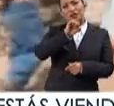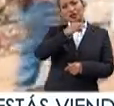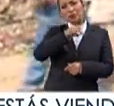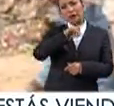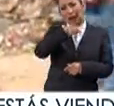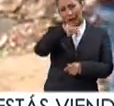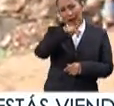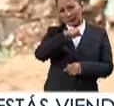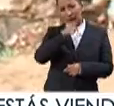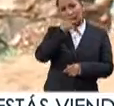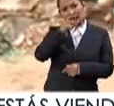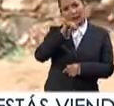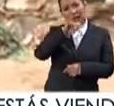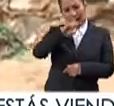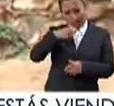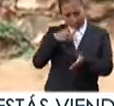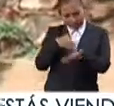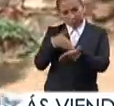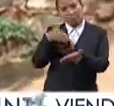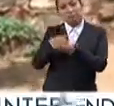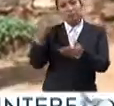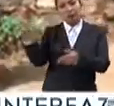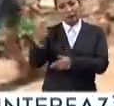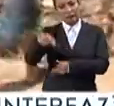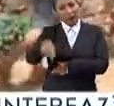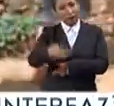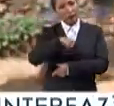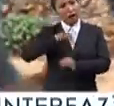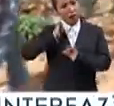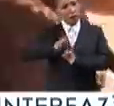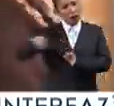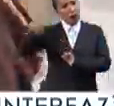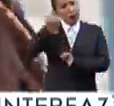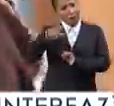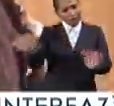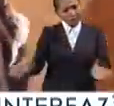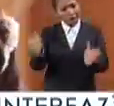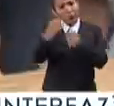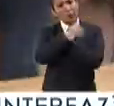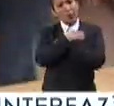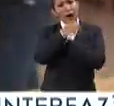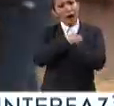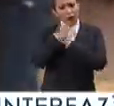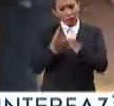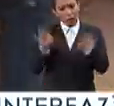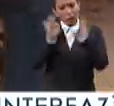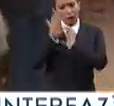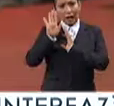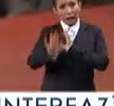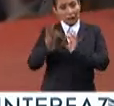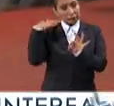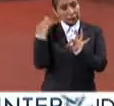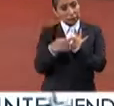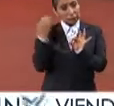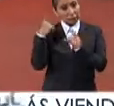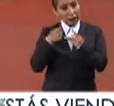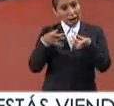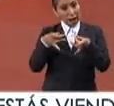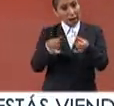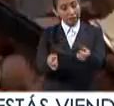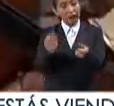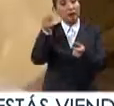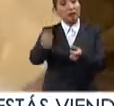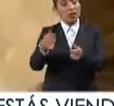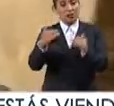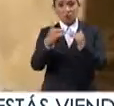aseguró que el ine seguirá insistiendo la necesidad de que las autoridades promuevan la educación relevante y pertinente de calidad